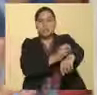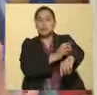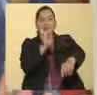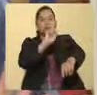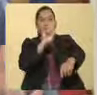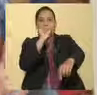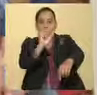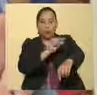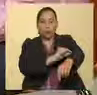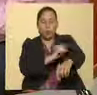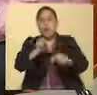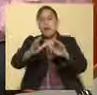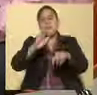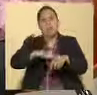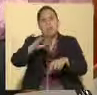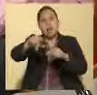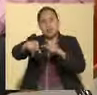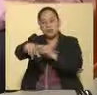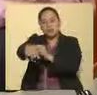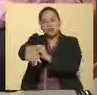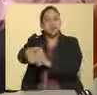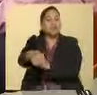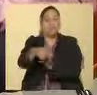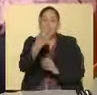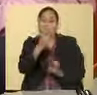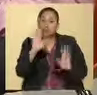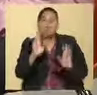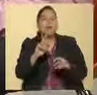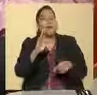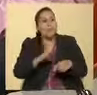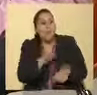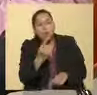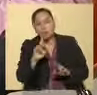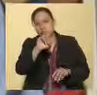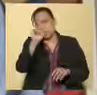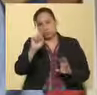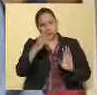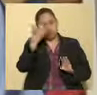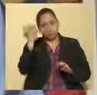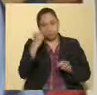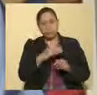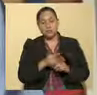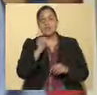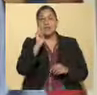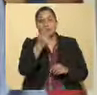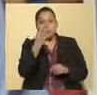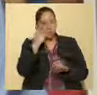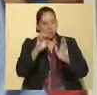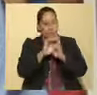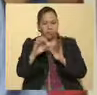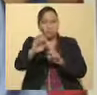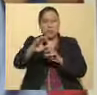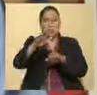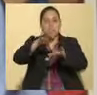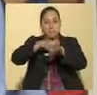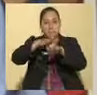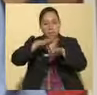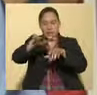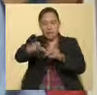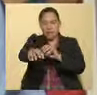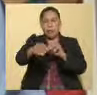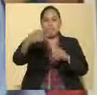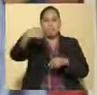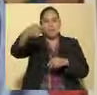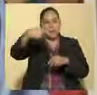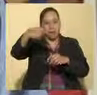son frecuencias que se dan. Inexplicables. Así es. Aunque generalmente cuando tienes una hernia, aunque sea del